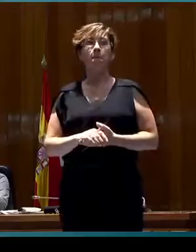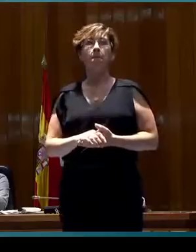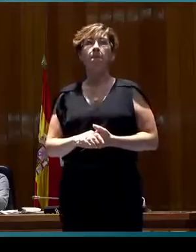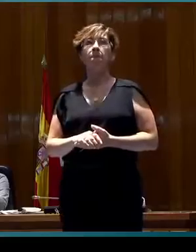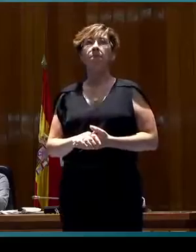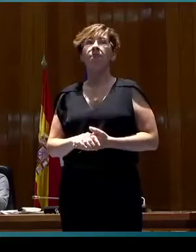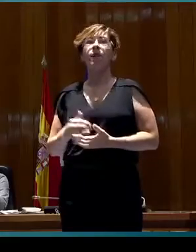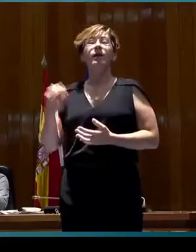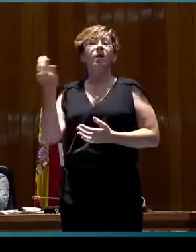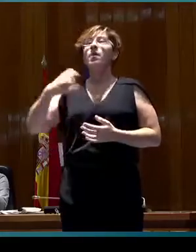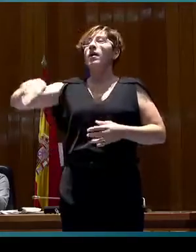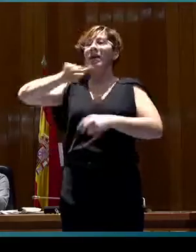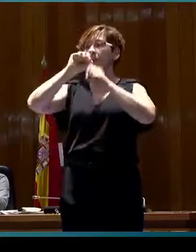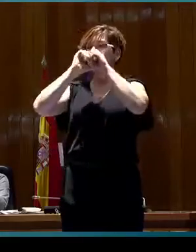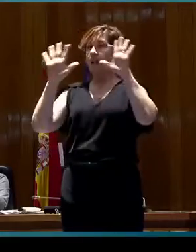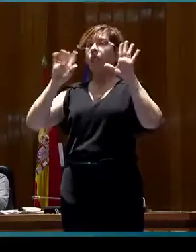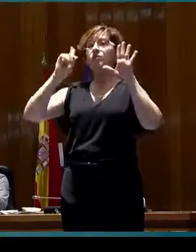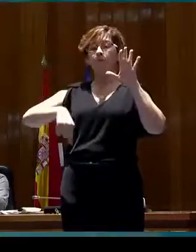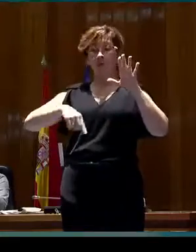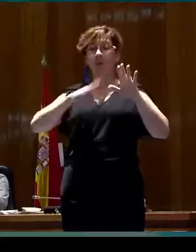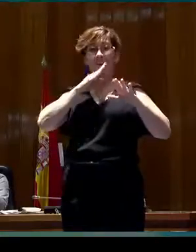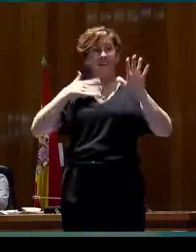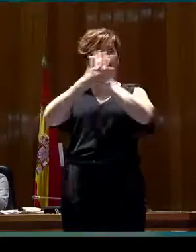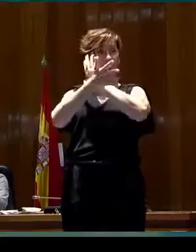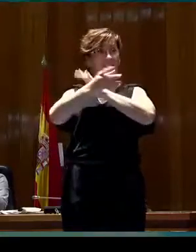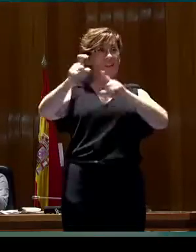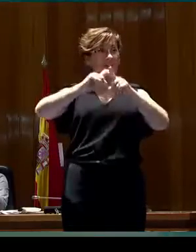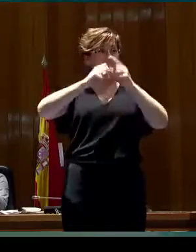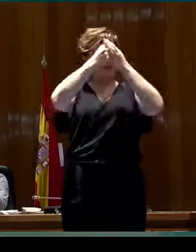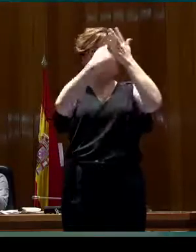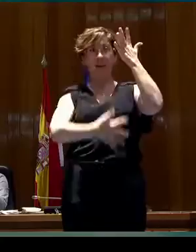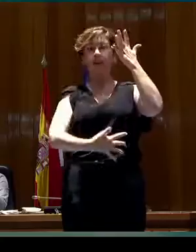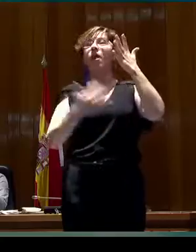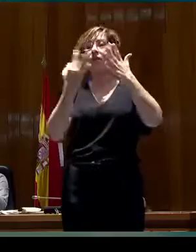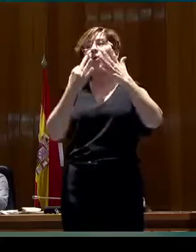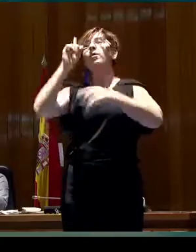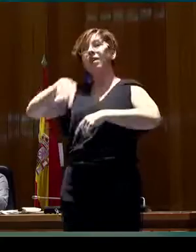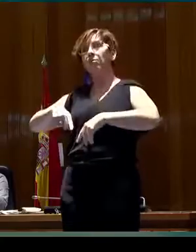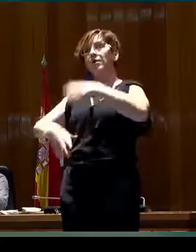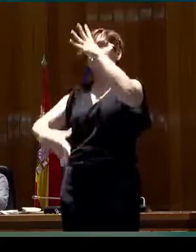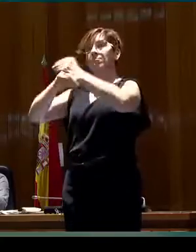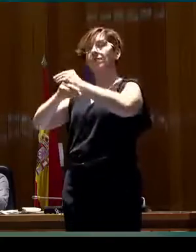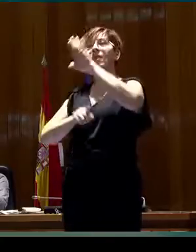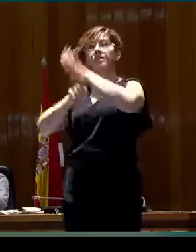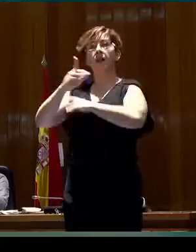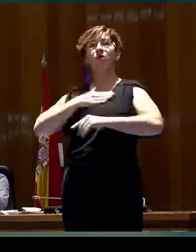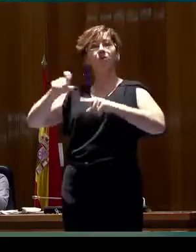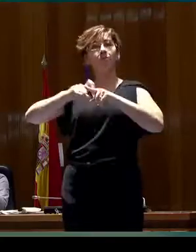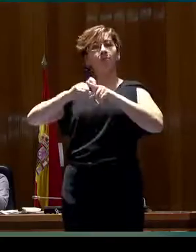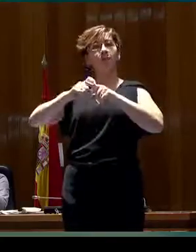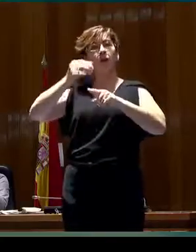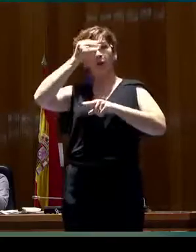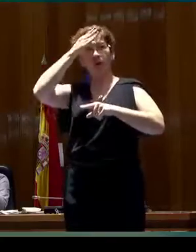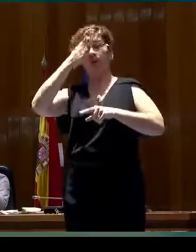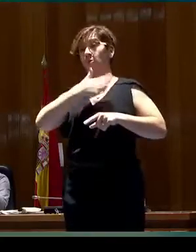podemos apreciar un desarrollo importante de aspectos cognitivos, como puede ser la atención y